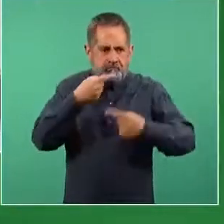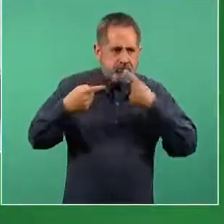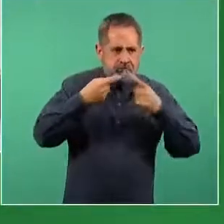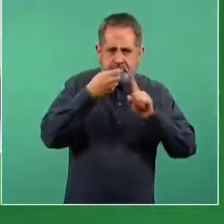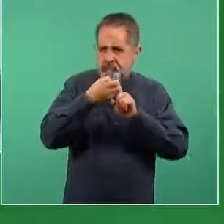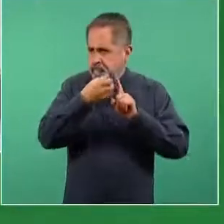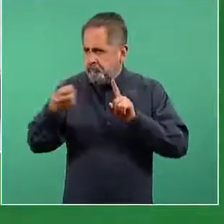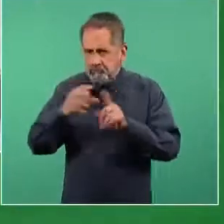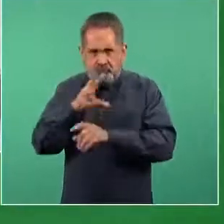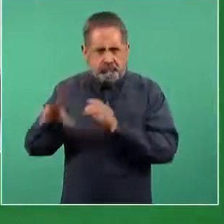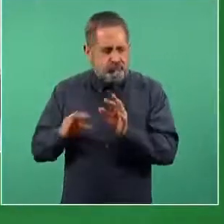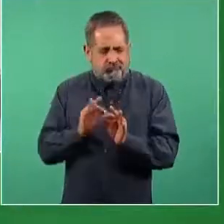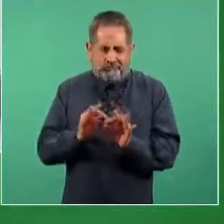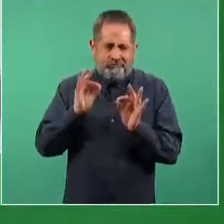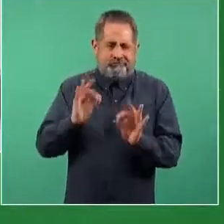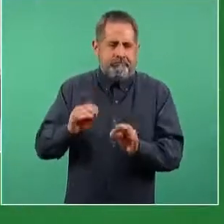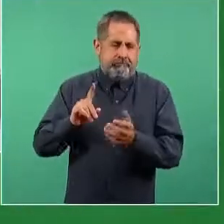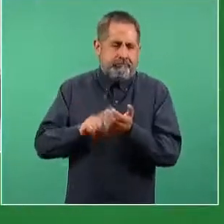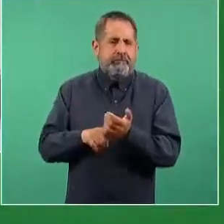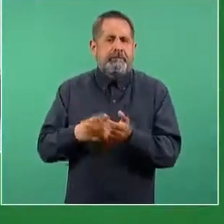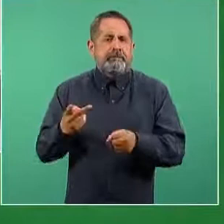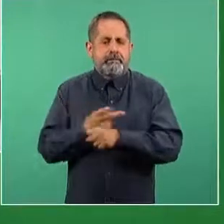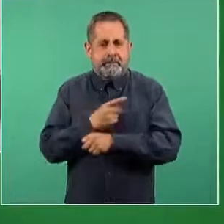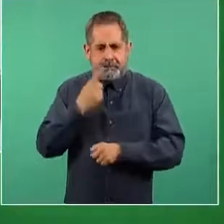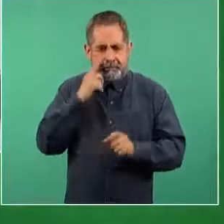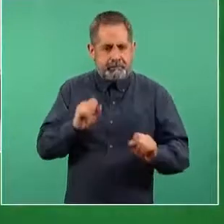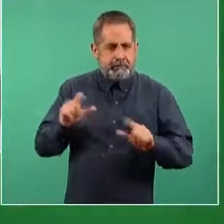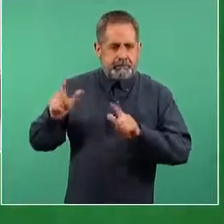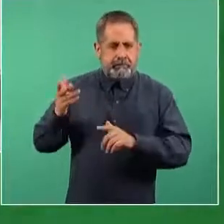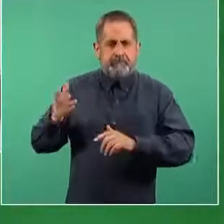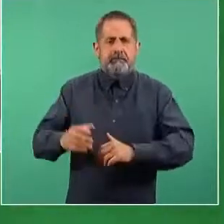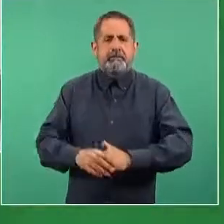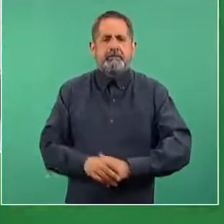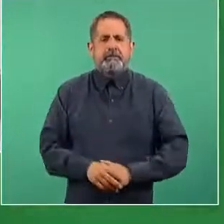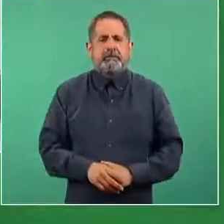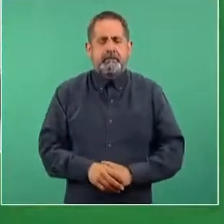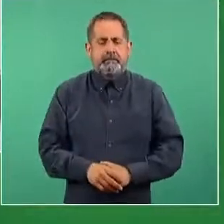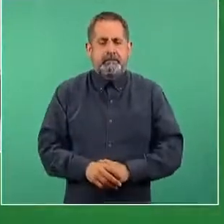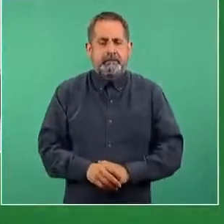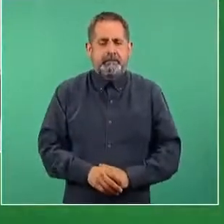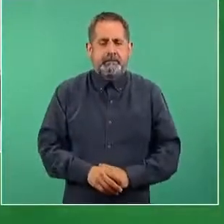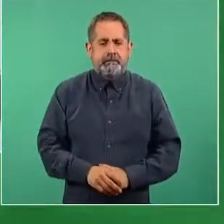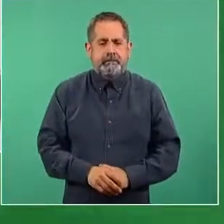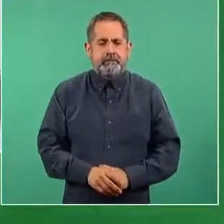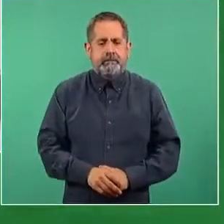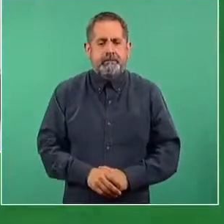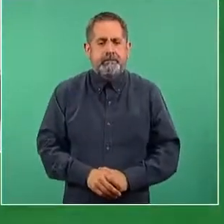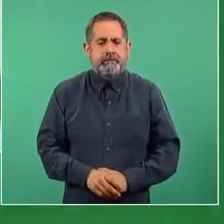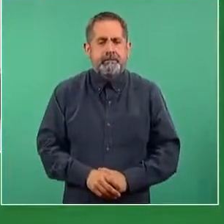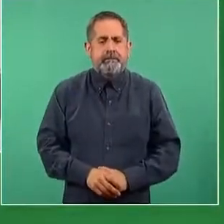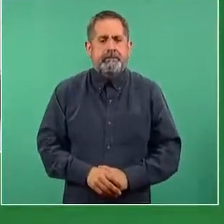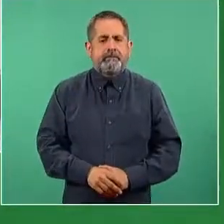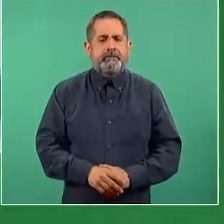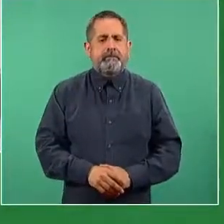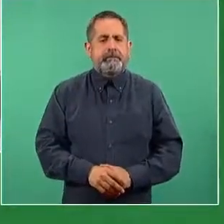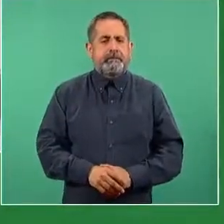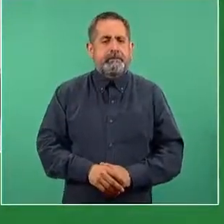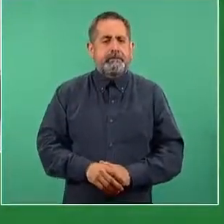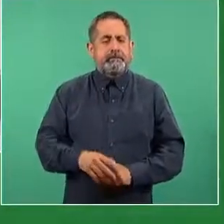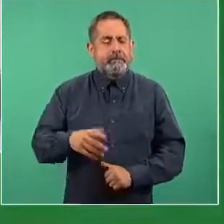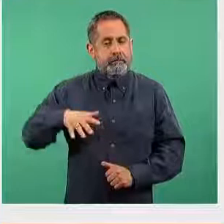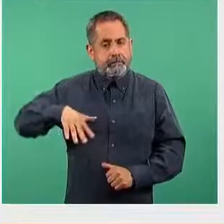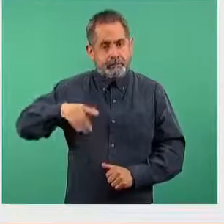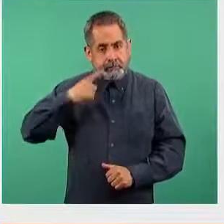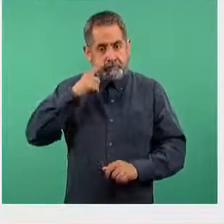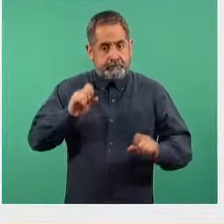por COVID-19 en Campeche. ¿Me pasan la primera lámina, por favor? El conjunto de medidas que ustedes